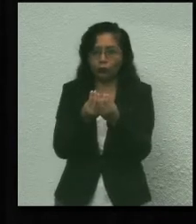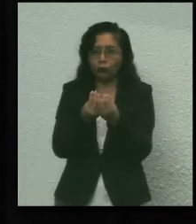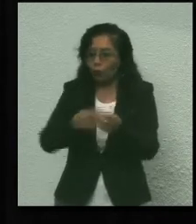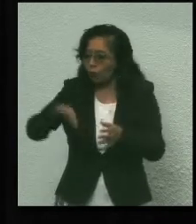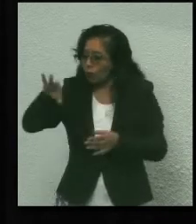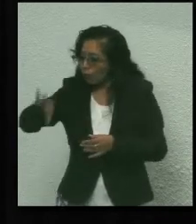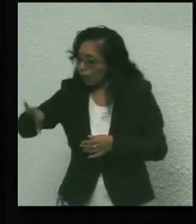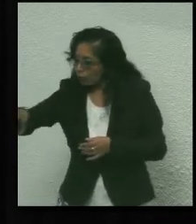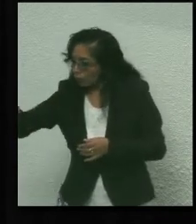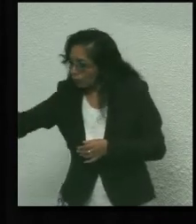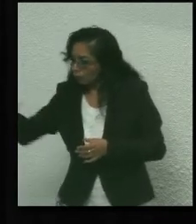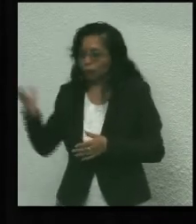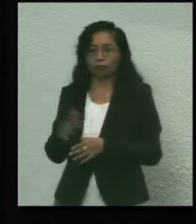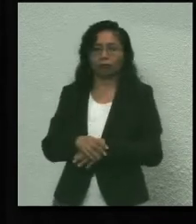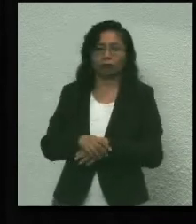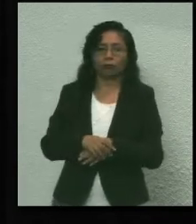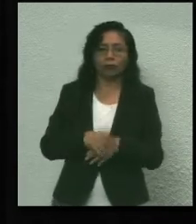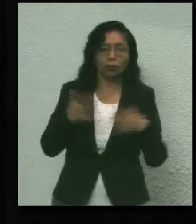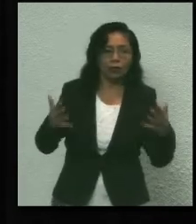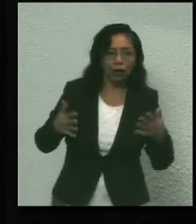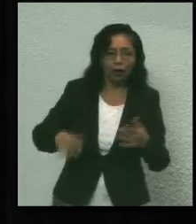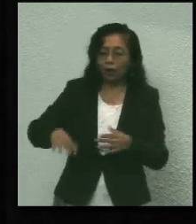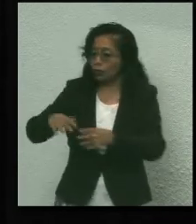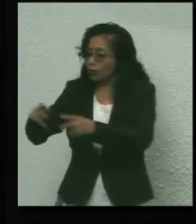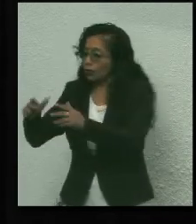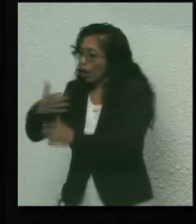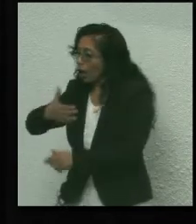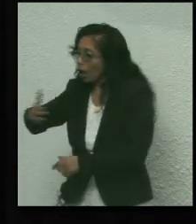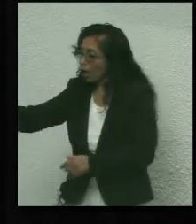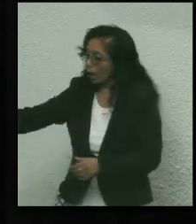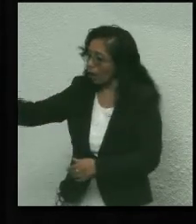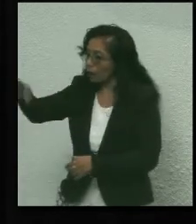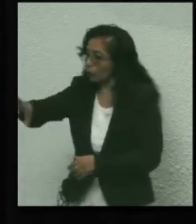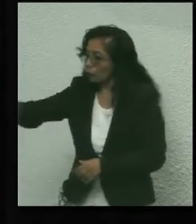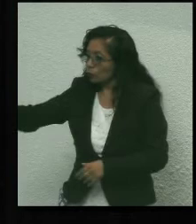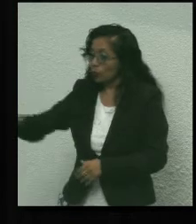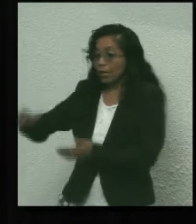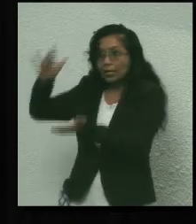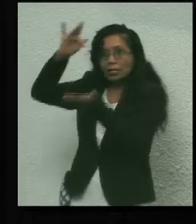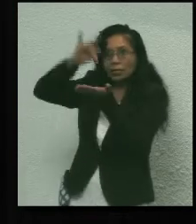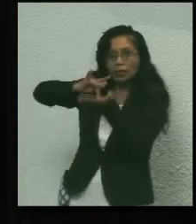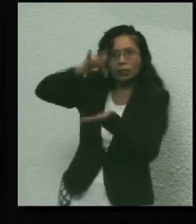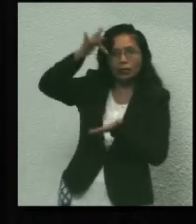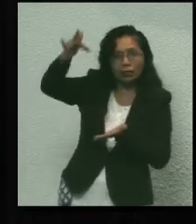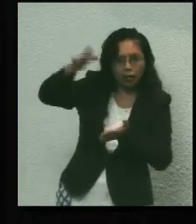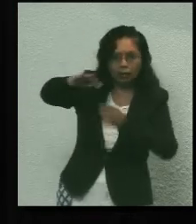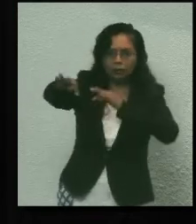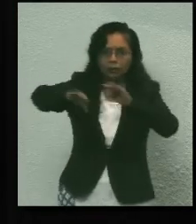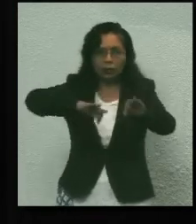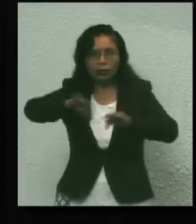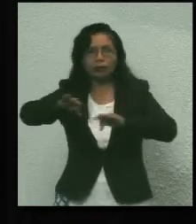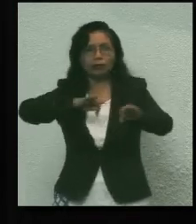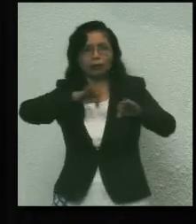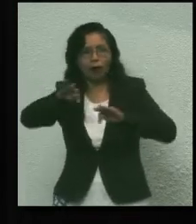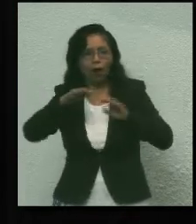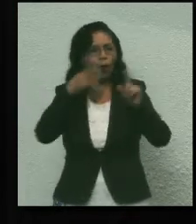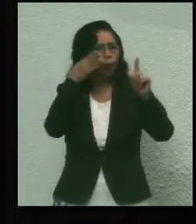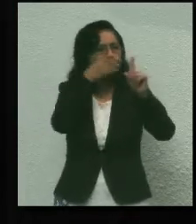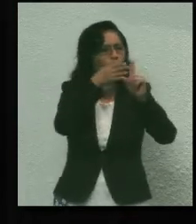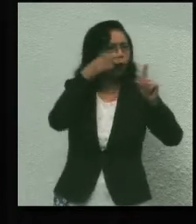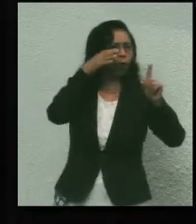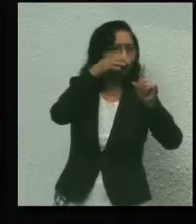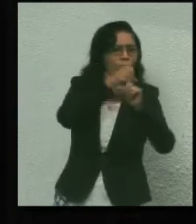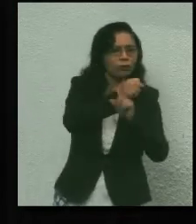agricultura, la creación de los ejidos. Gracias a esa cooperación constante se ha logrado llevar